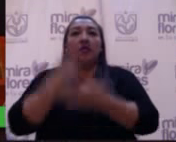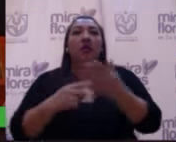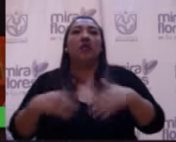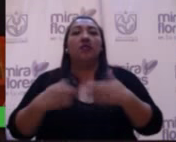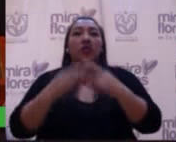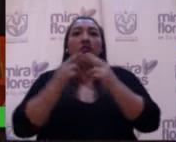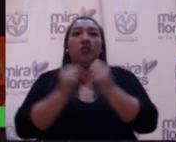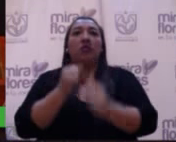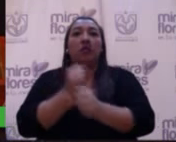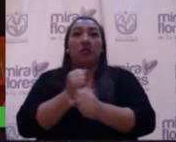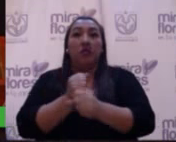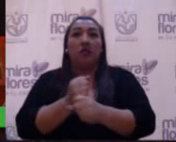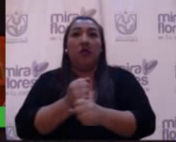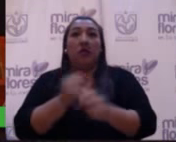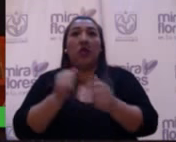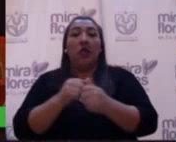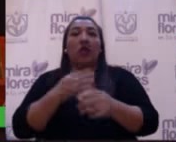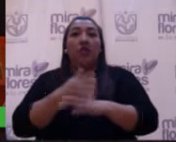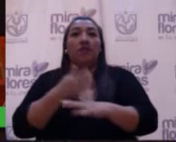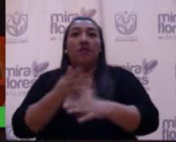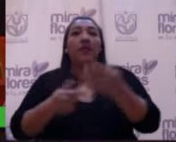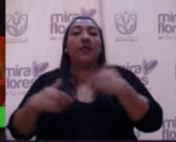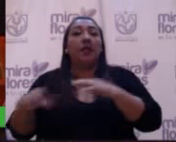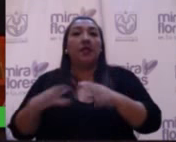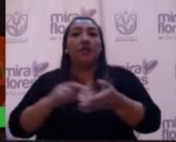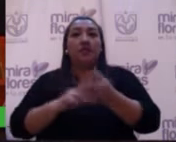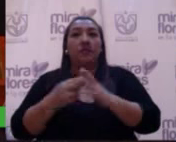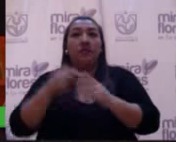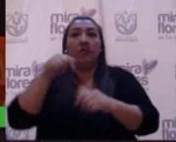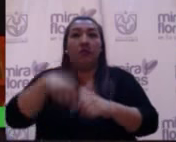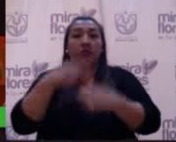enriquecer la discusión. Las intervenciones deberán ser efectuadas en